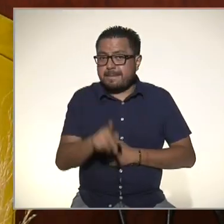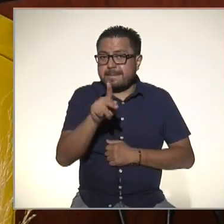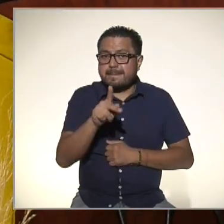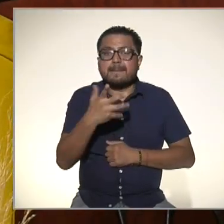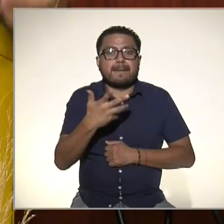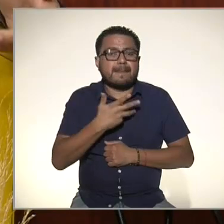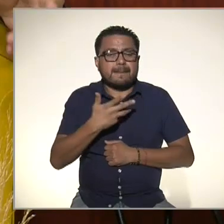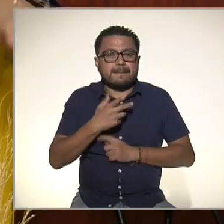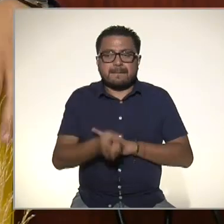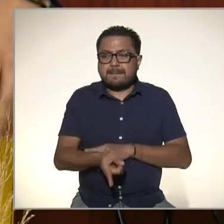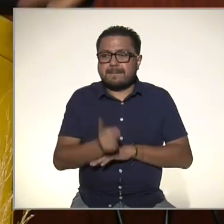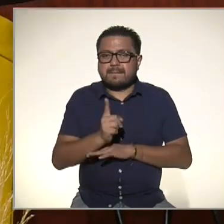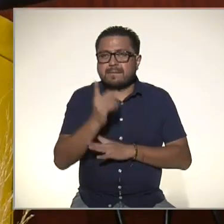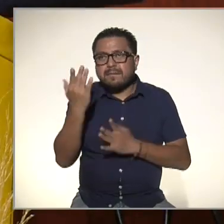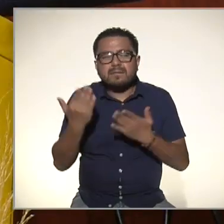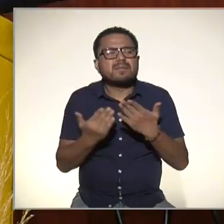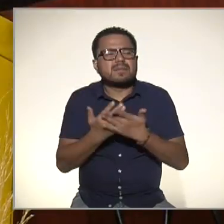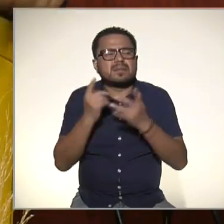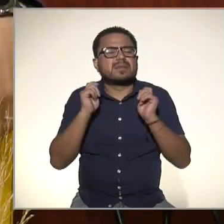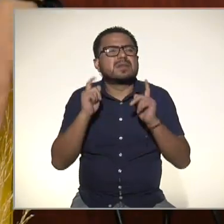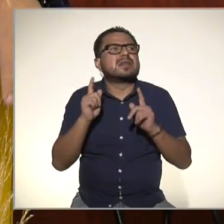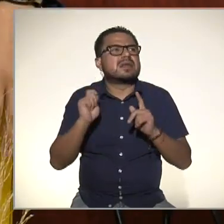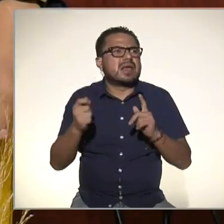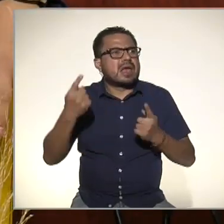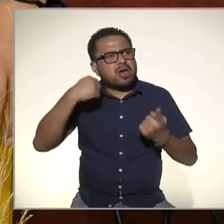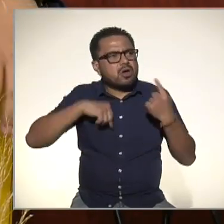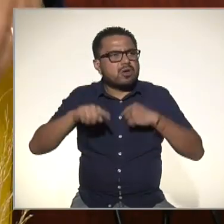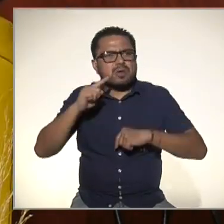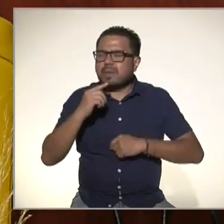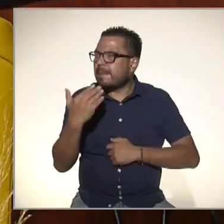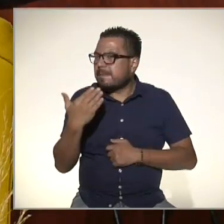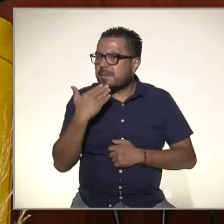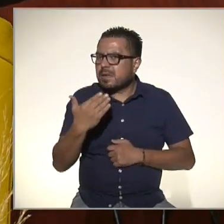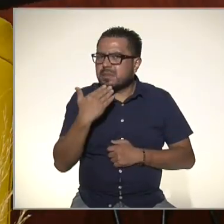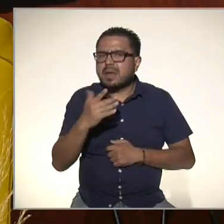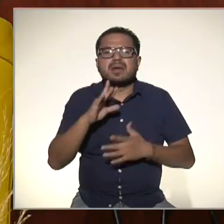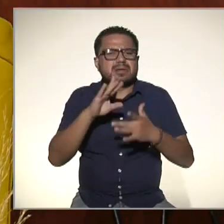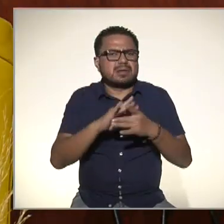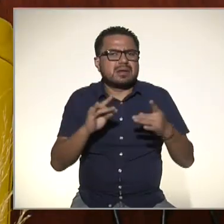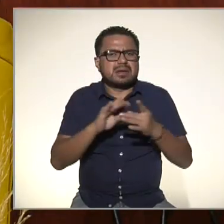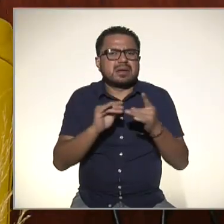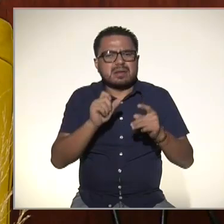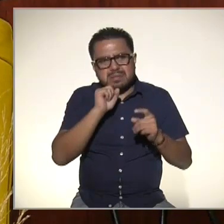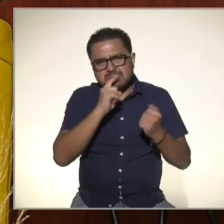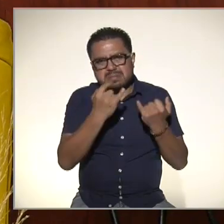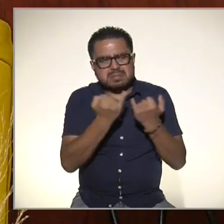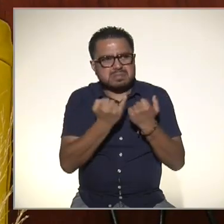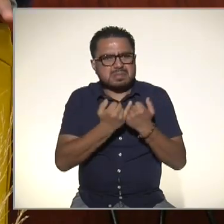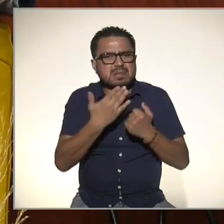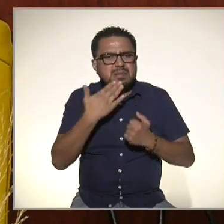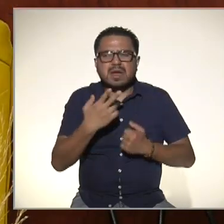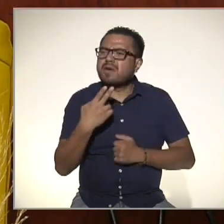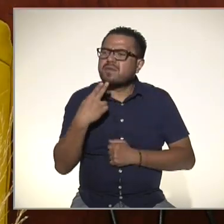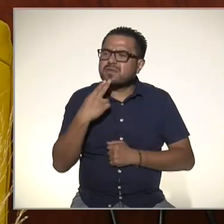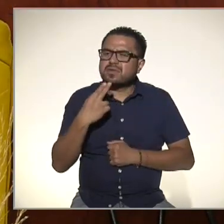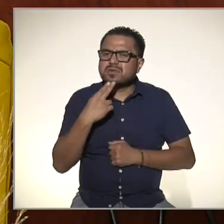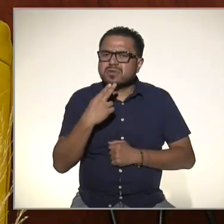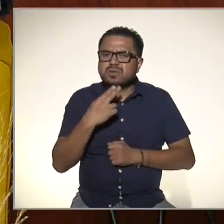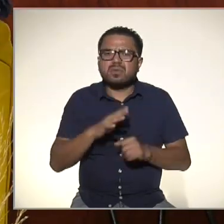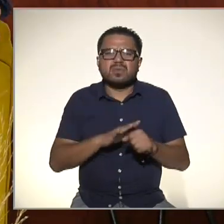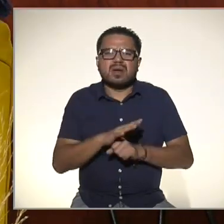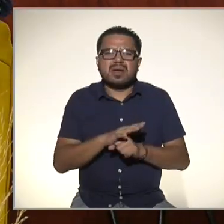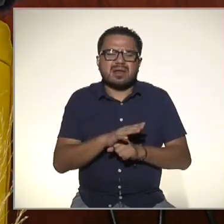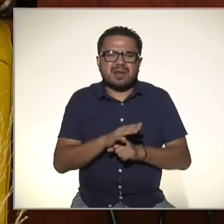el que tengas una erección matutina te habla de niveles hormonales adecuados y te habla también de una adecuada funcionalidad del